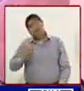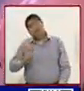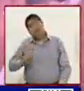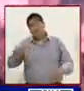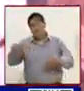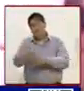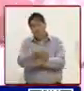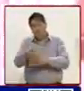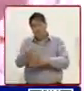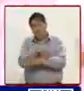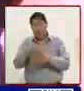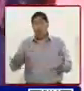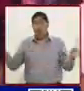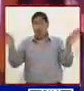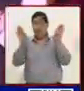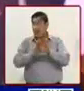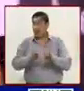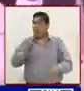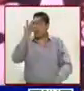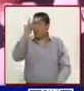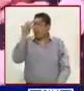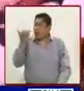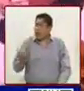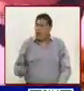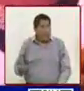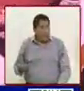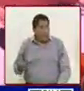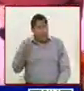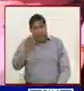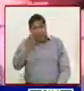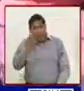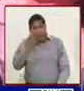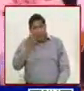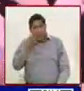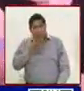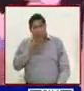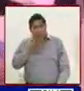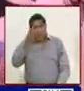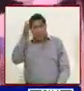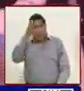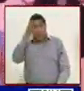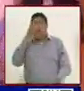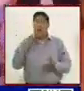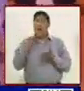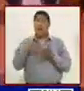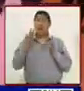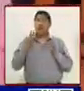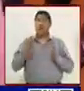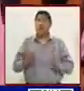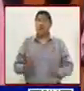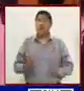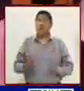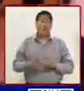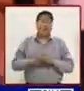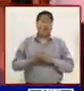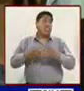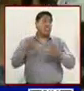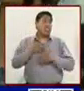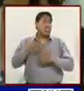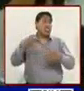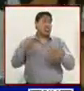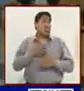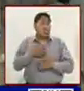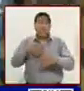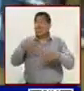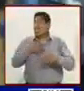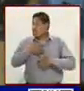calle y en instantes, ¿cuál es el motivo principal por el que no solo padres, sino también estudiantes han decidido comenzar con este